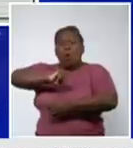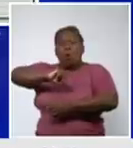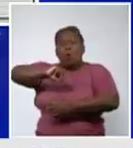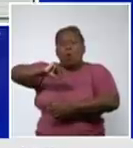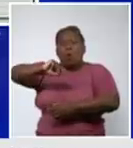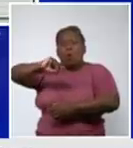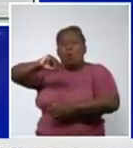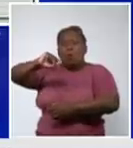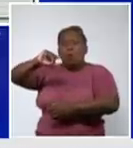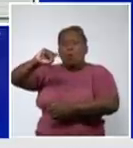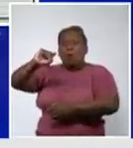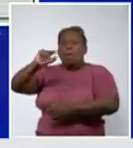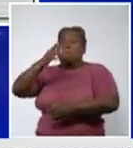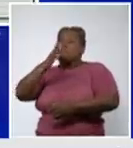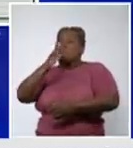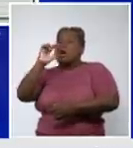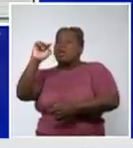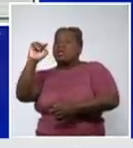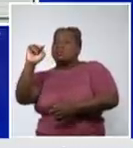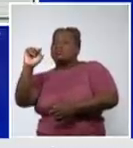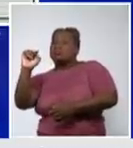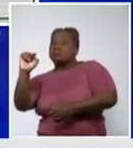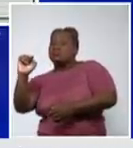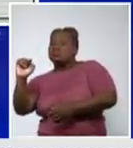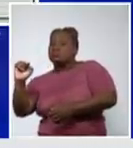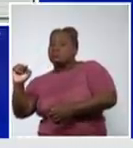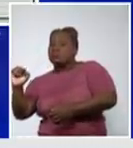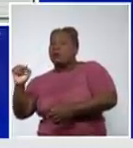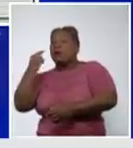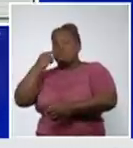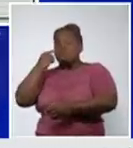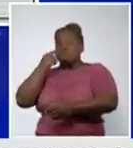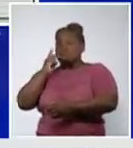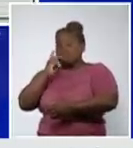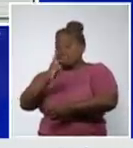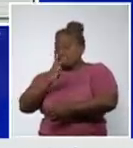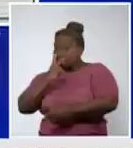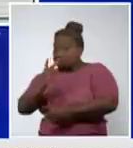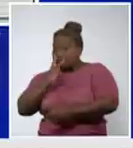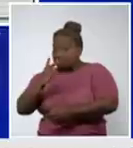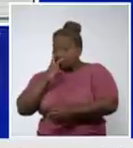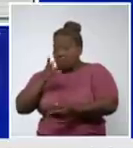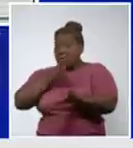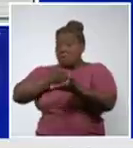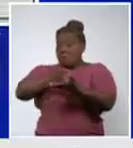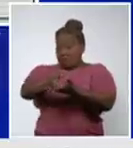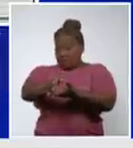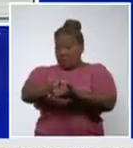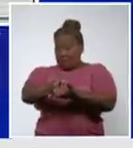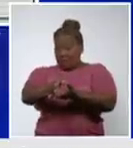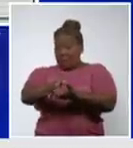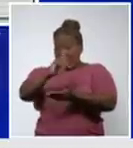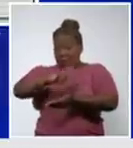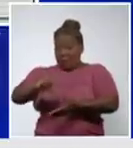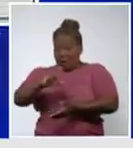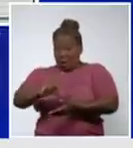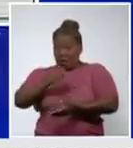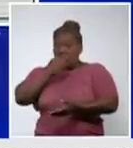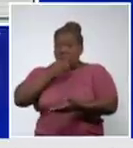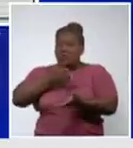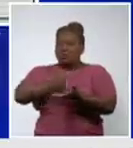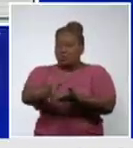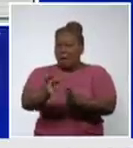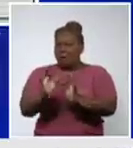a ir descendiendo. Hay que mantener la tensión en el territorio para que se pueda sostener esto, y como hemos dicho,